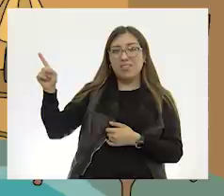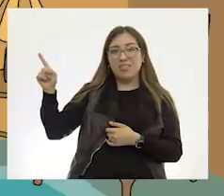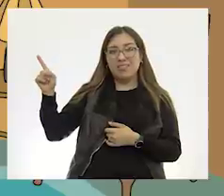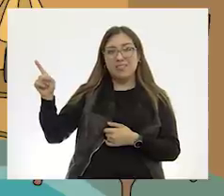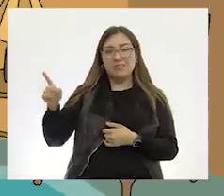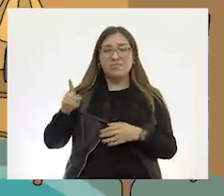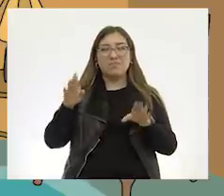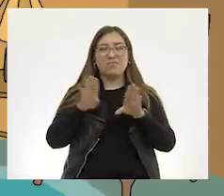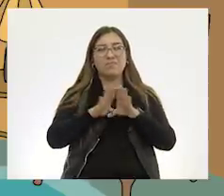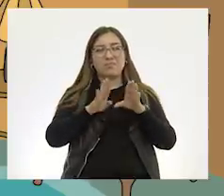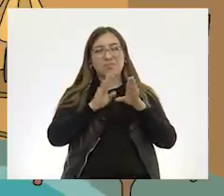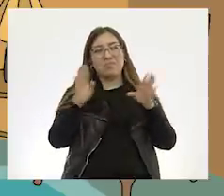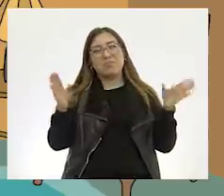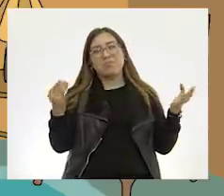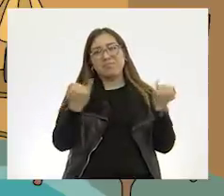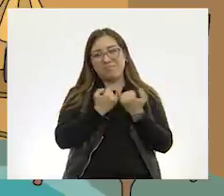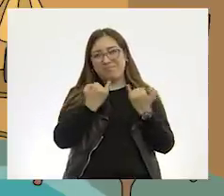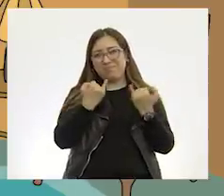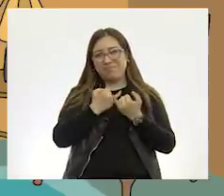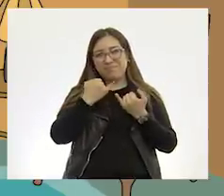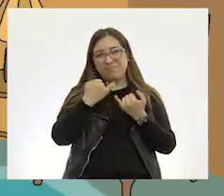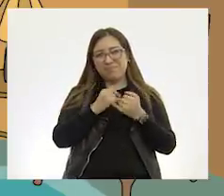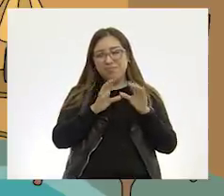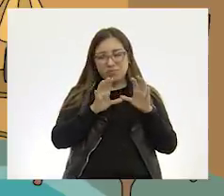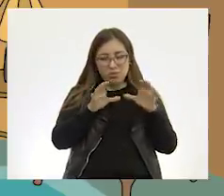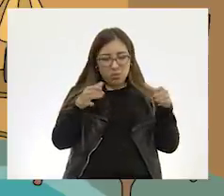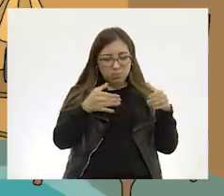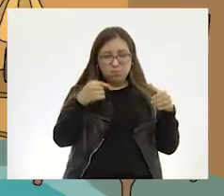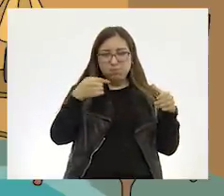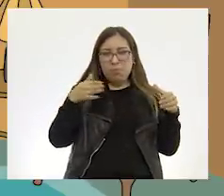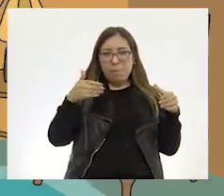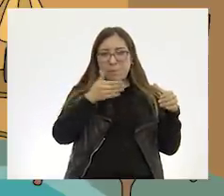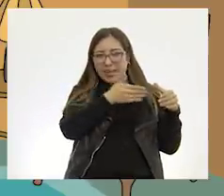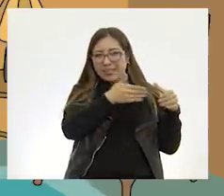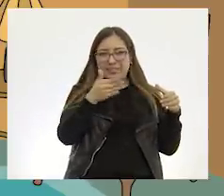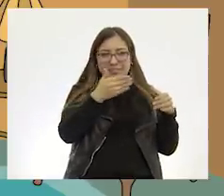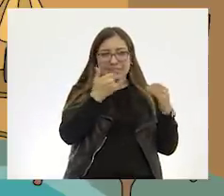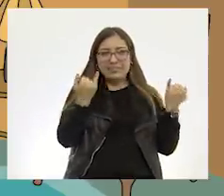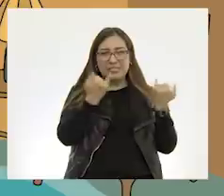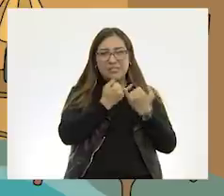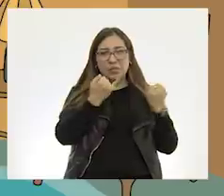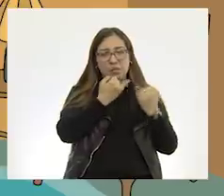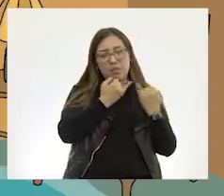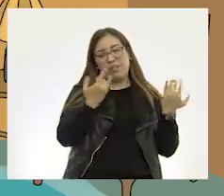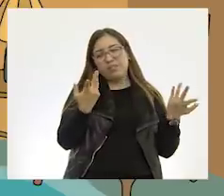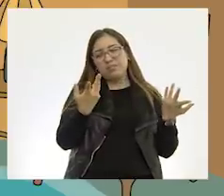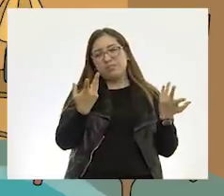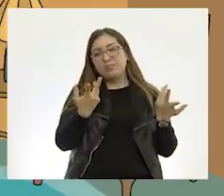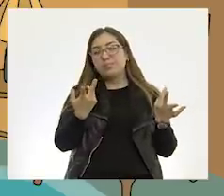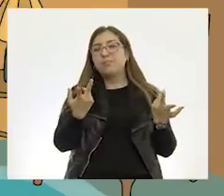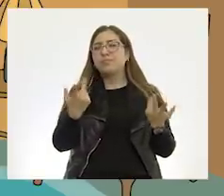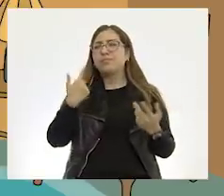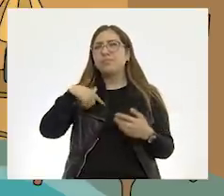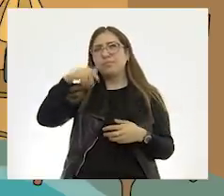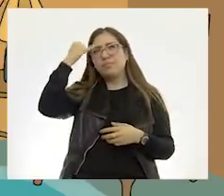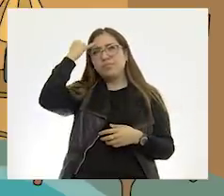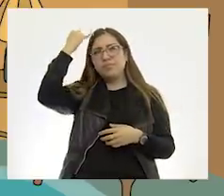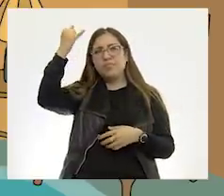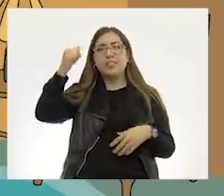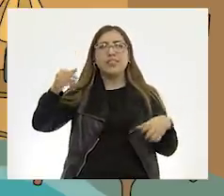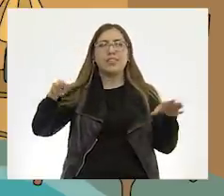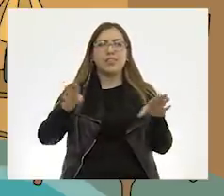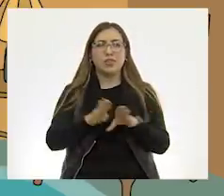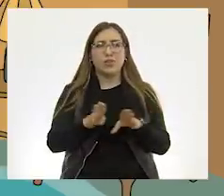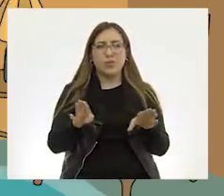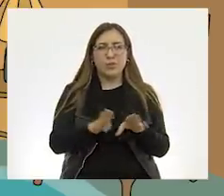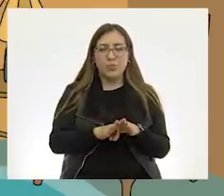se quedan pegados al cristal de la pecera, ¿no? Y entonces se me ocurrió que una alternativa para entretener a